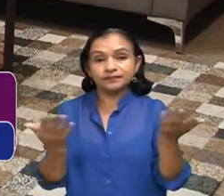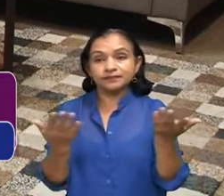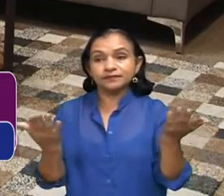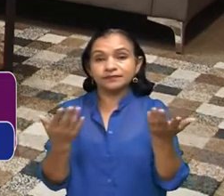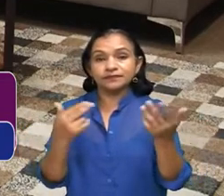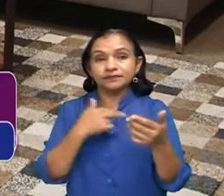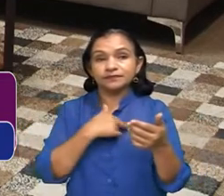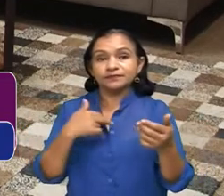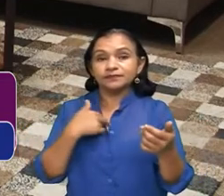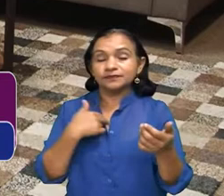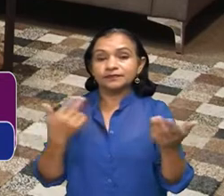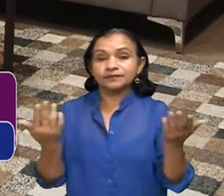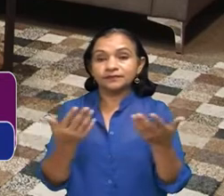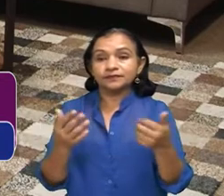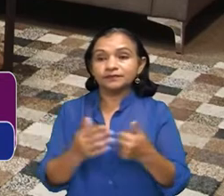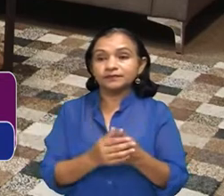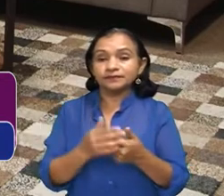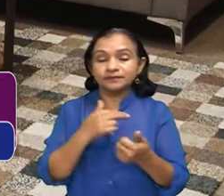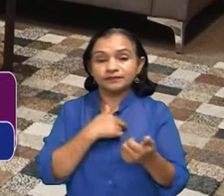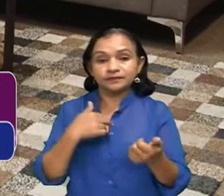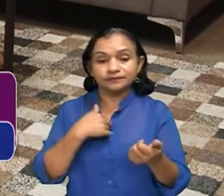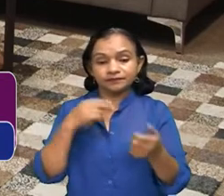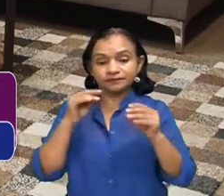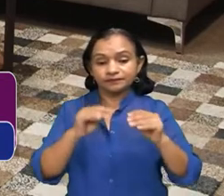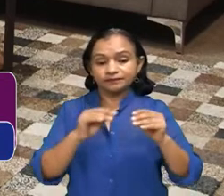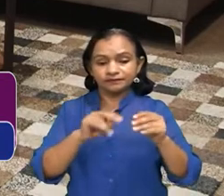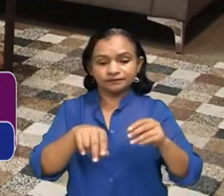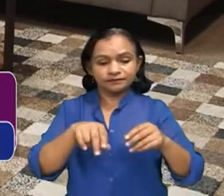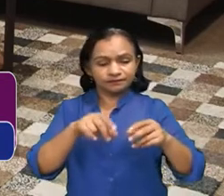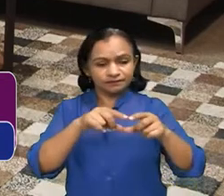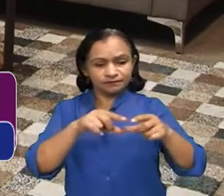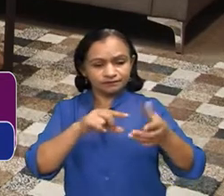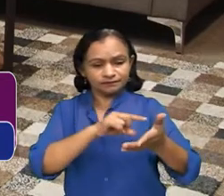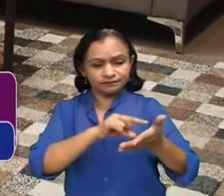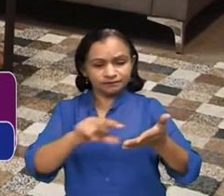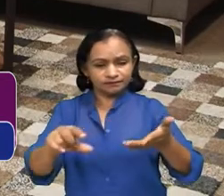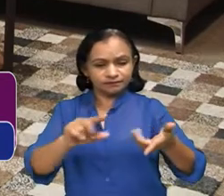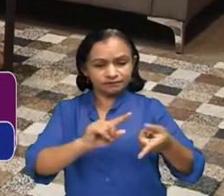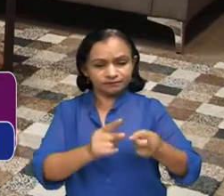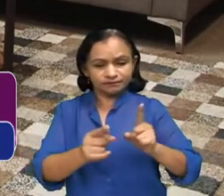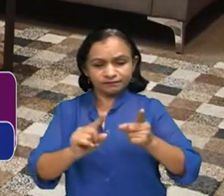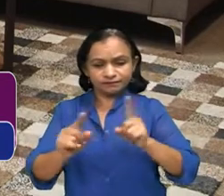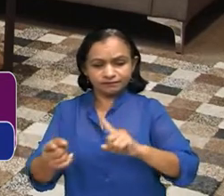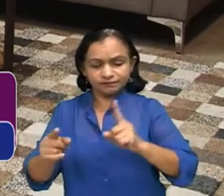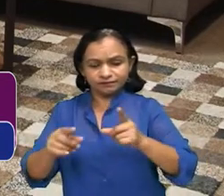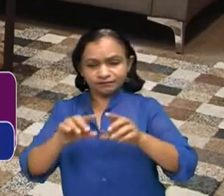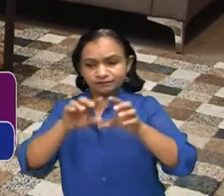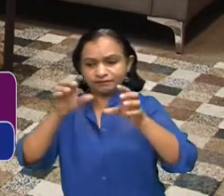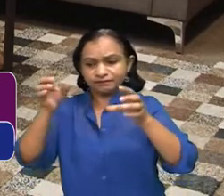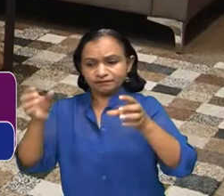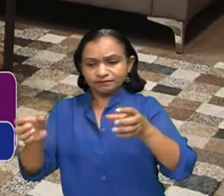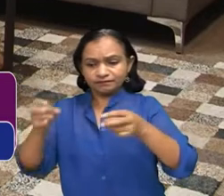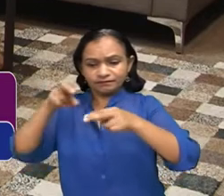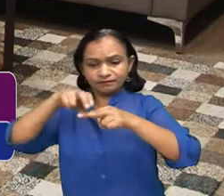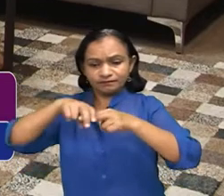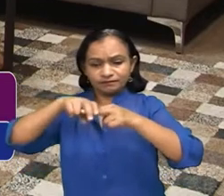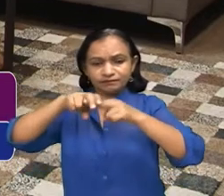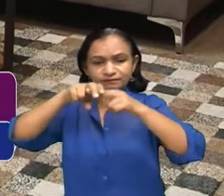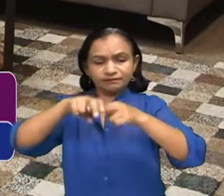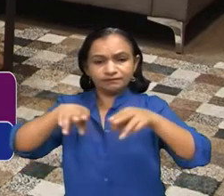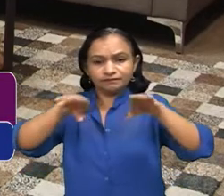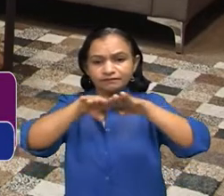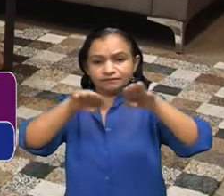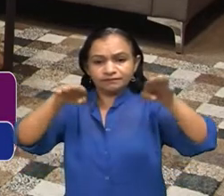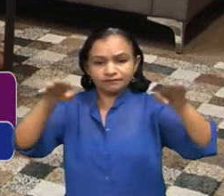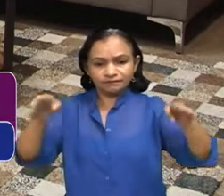vas dándole forma a esa madera, a ese bambú, que ahora cuando uno ve una mesa